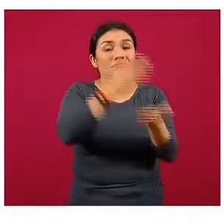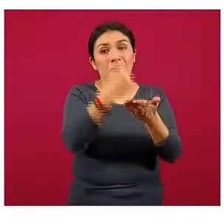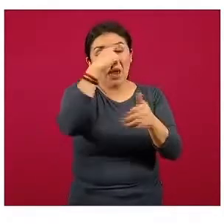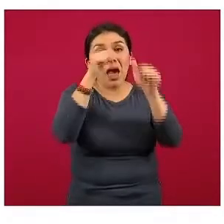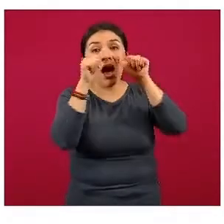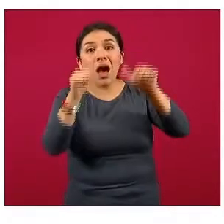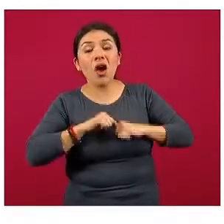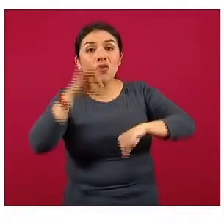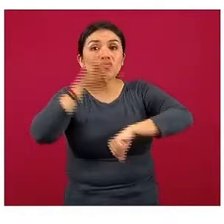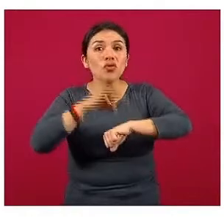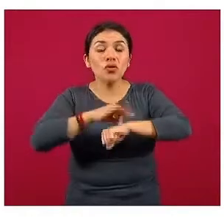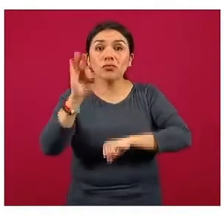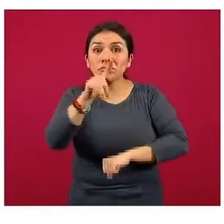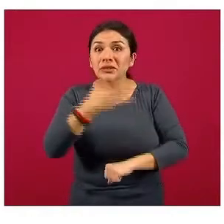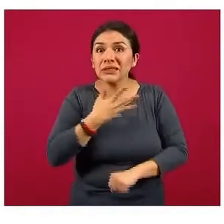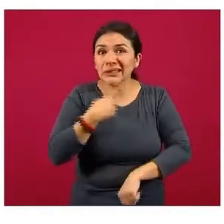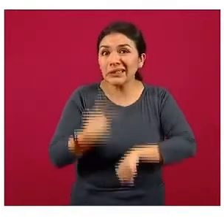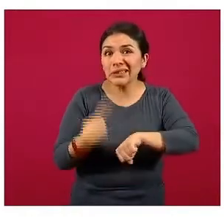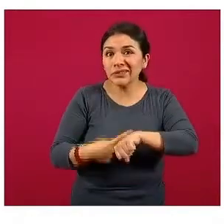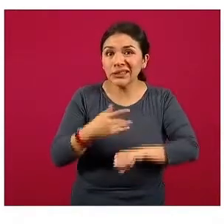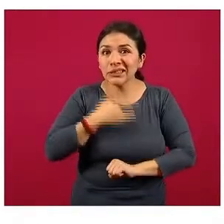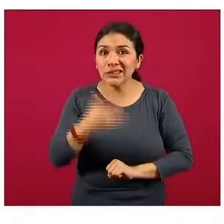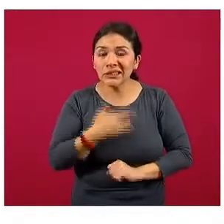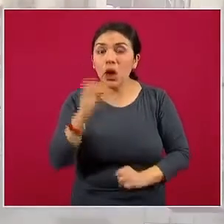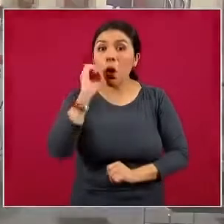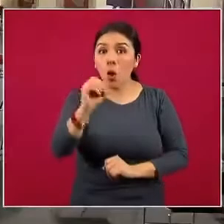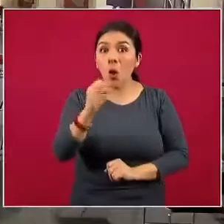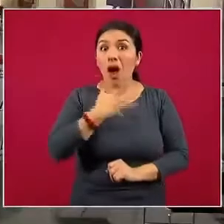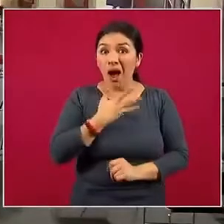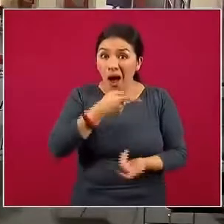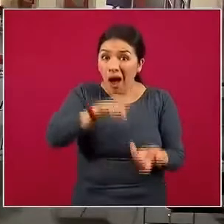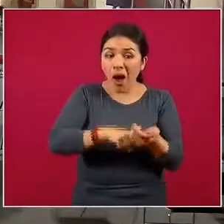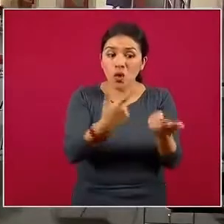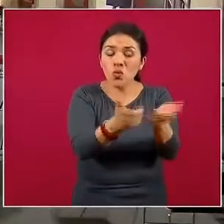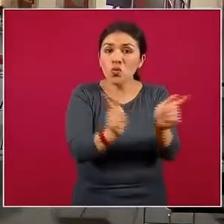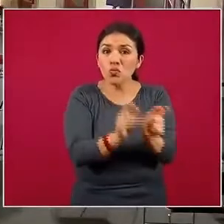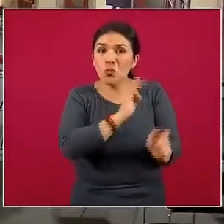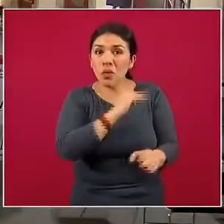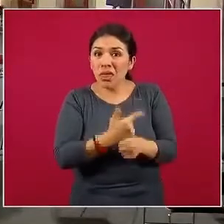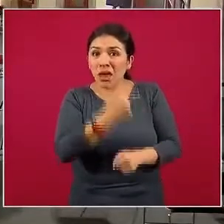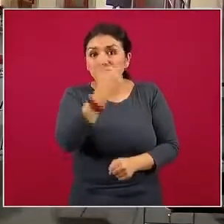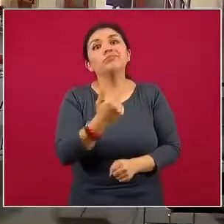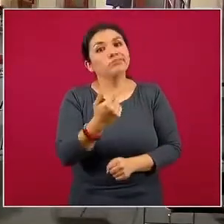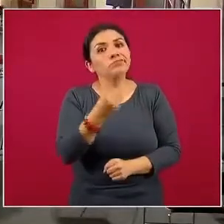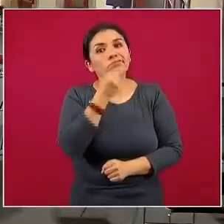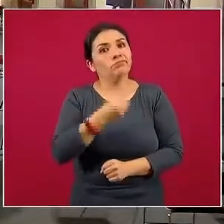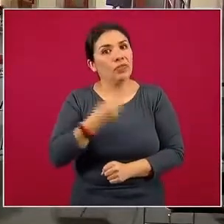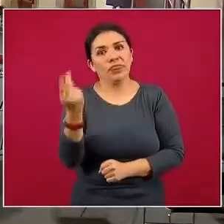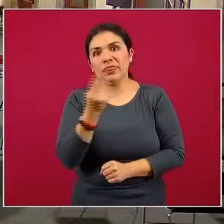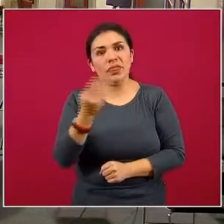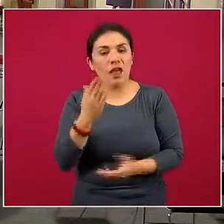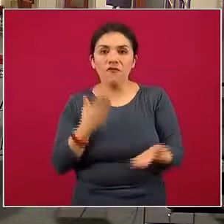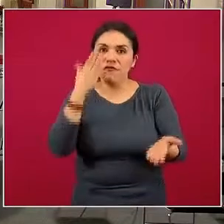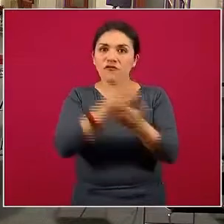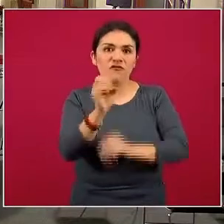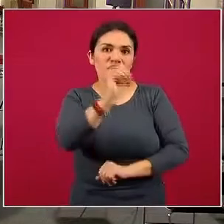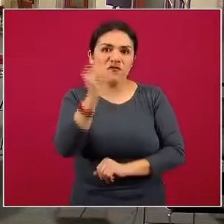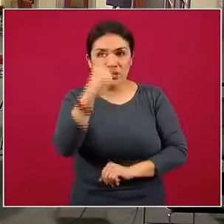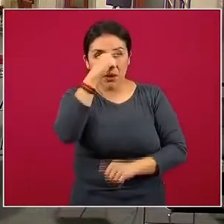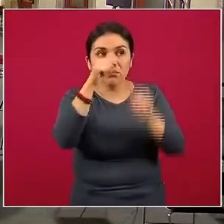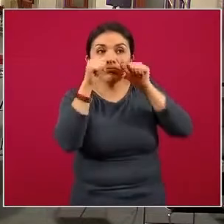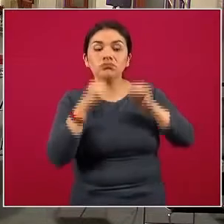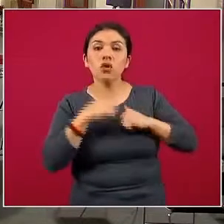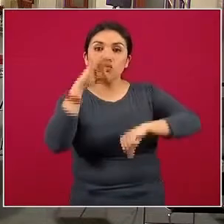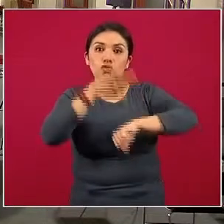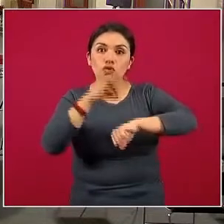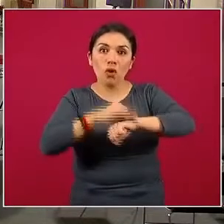médica si uno está enfermo, sobre todo si pertenece a un grupo de riesgo, con mayor razón todavía debe demandar atención médica